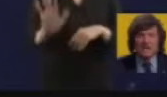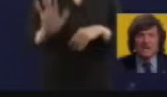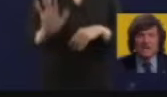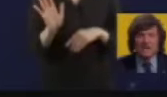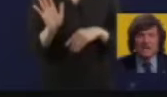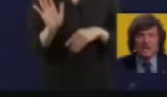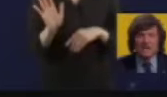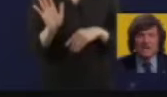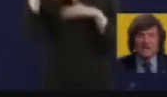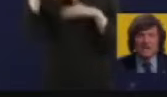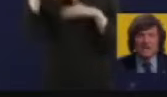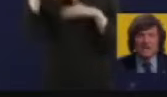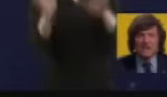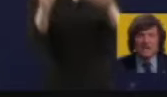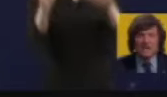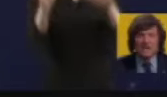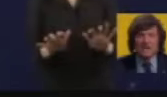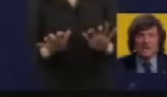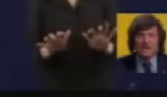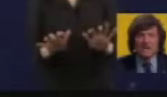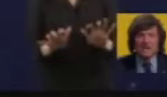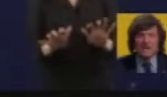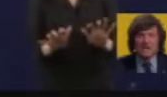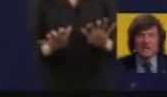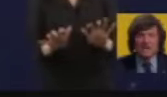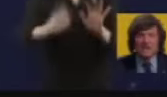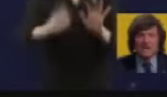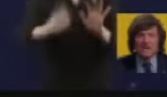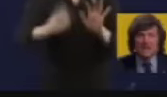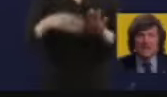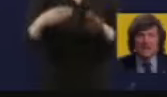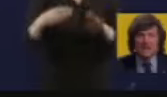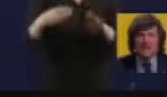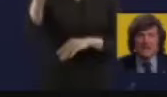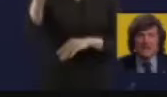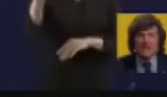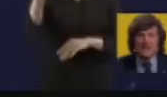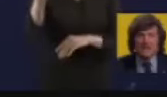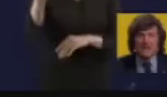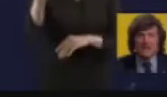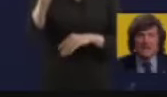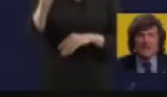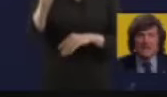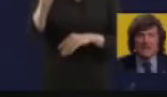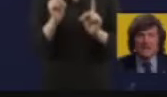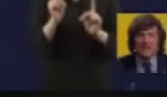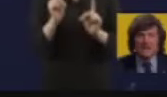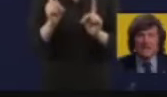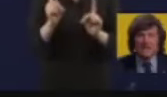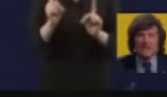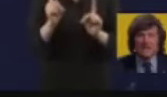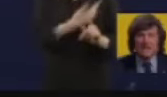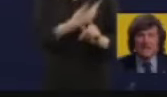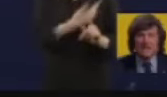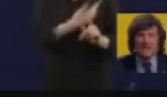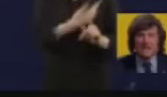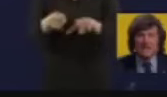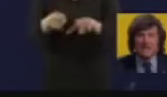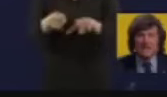la van a poder ver publicada en cualquier minuto más en las redes de presidencia. En otro orden de